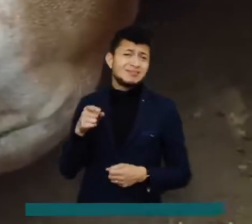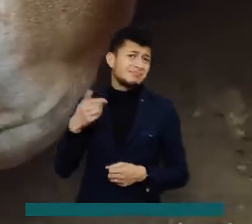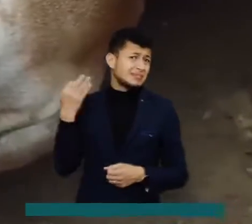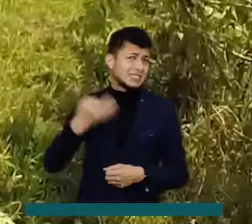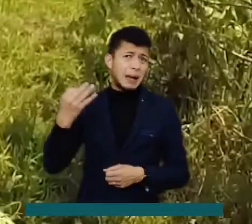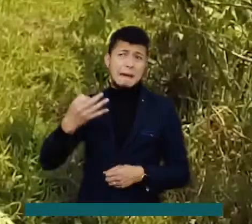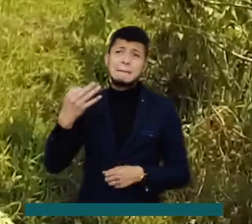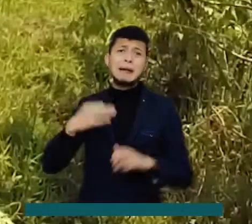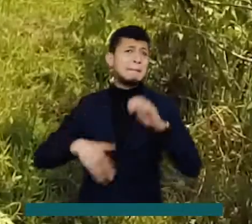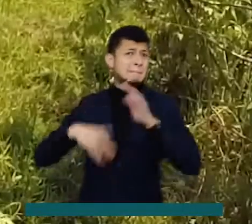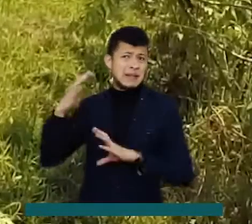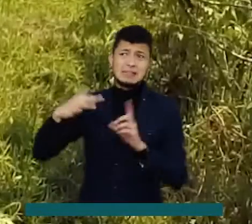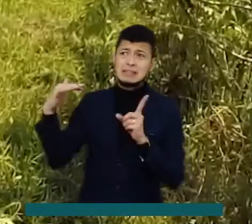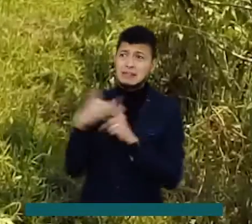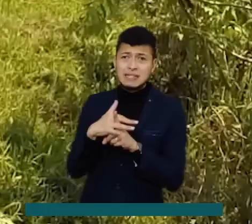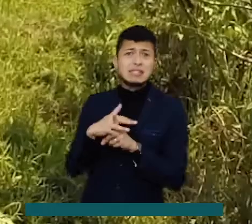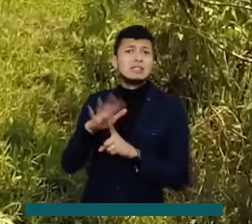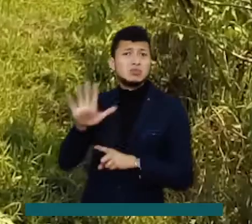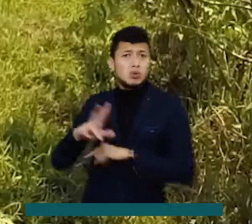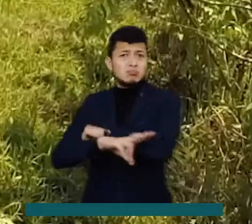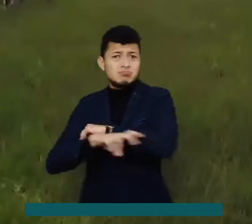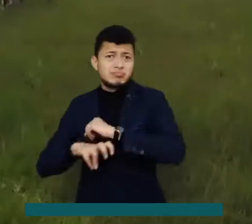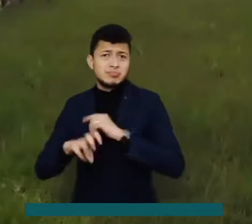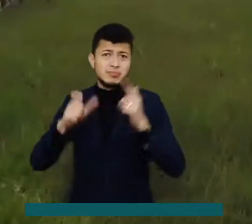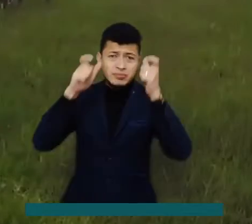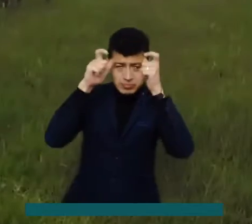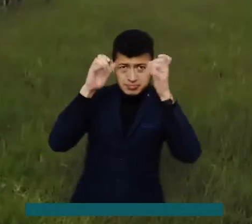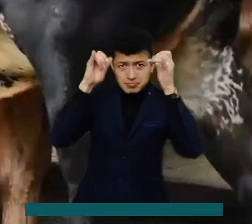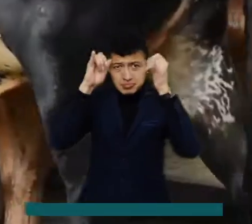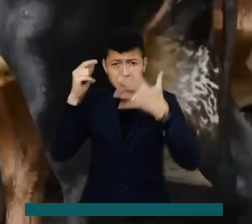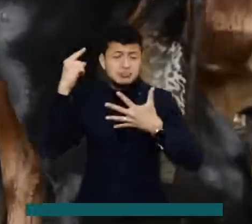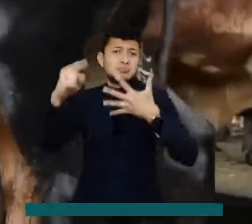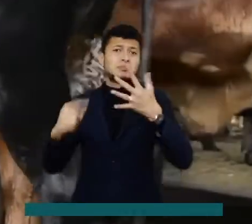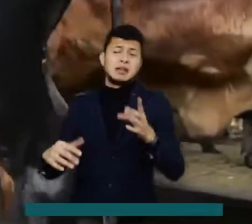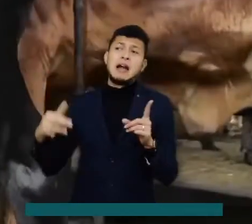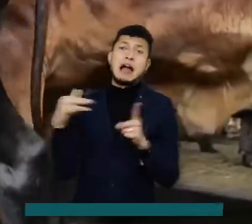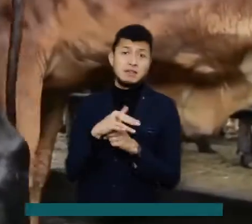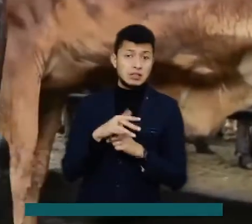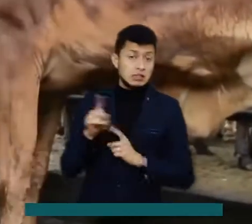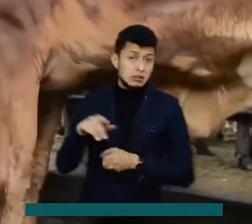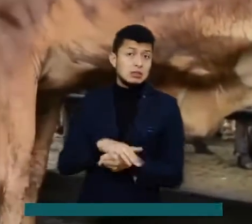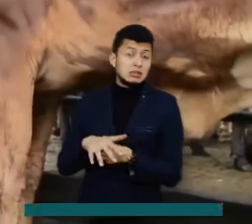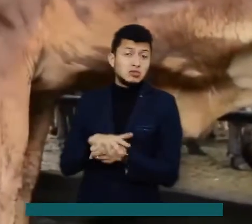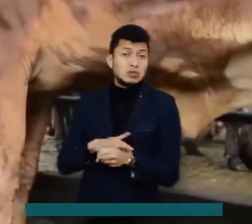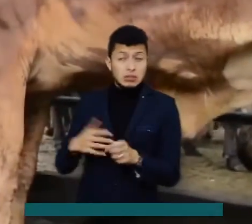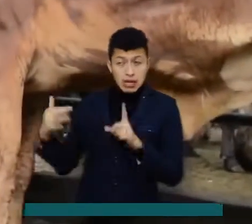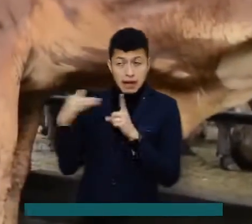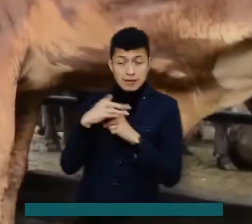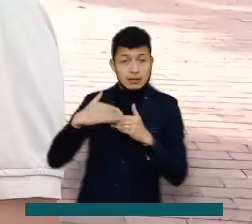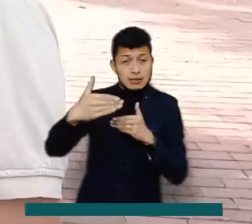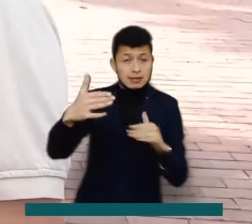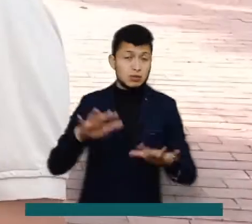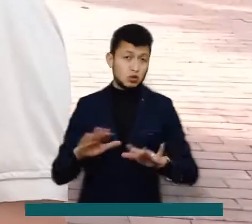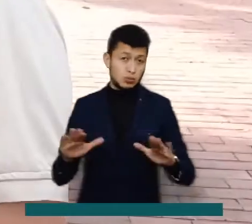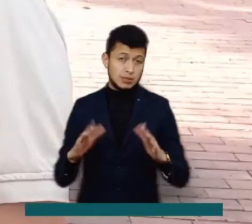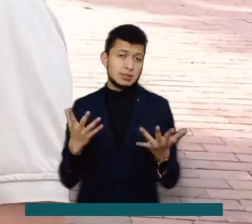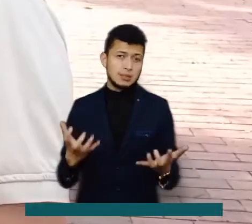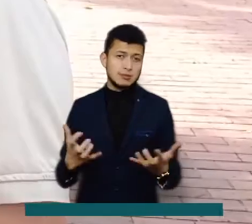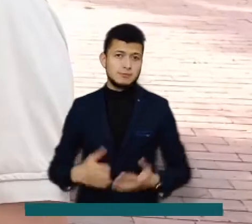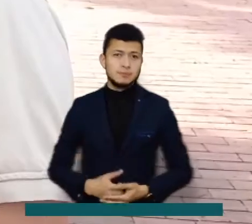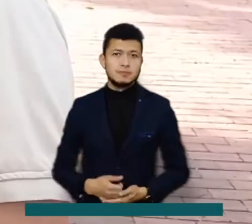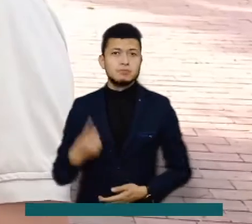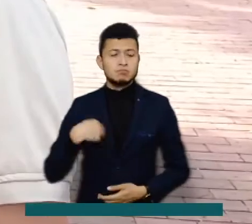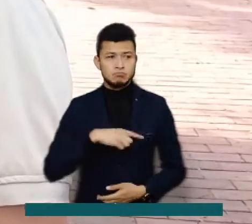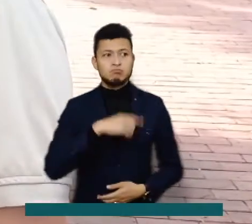nuestro sector siempre nos ha golpeado un poco esa vaina y realmente queremos de que no vaya a seguir afectando la situación. Nosotros tenemos claro